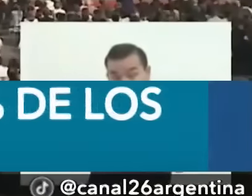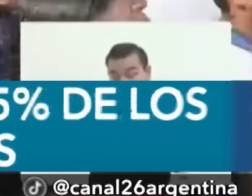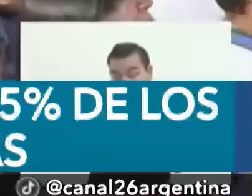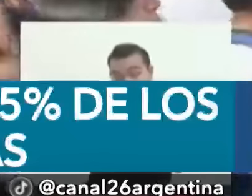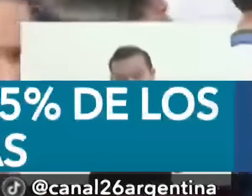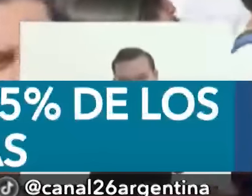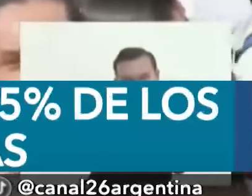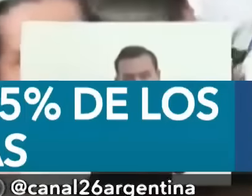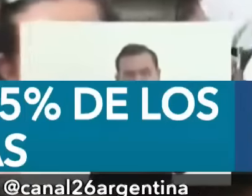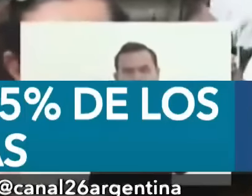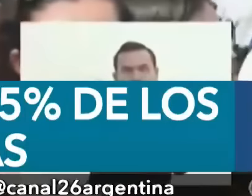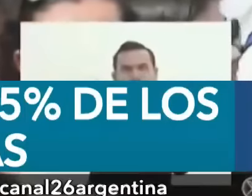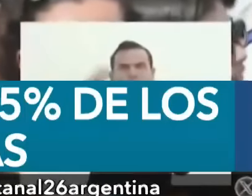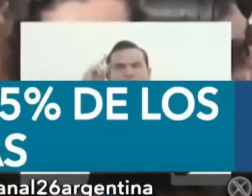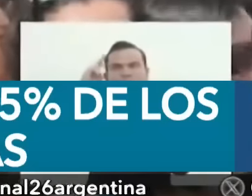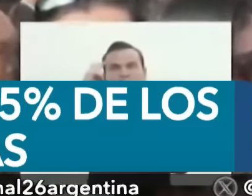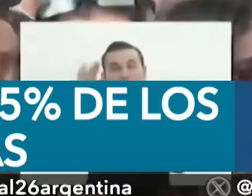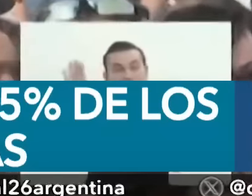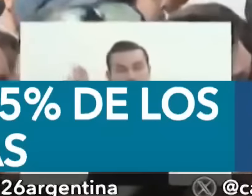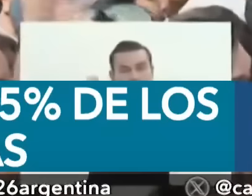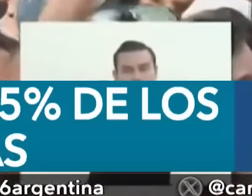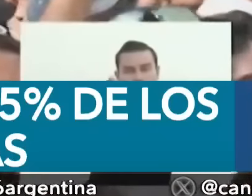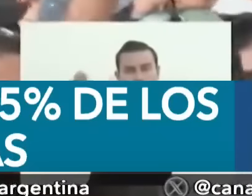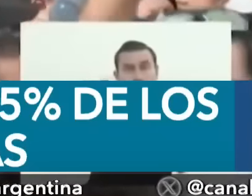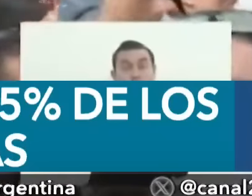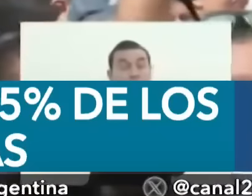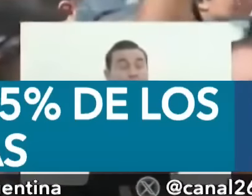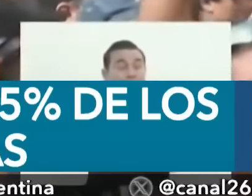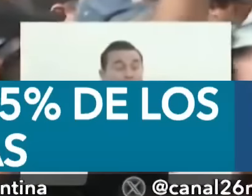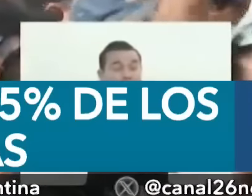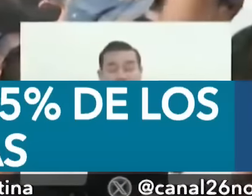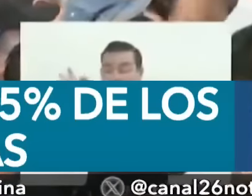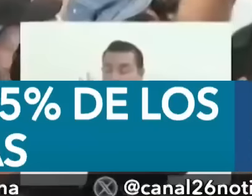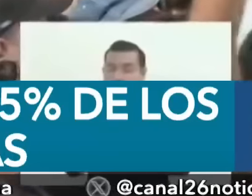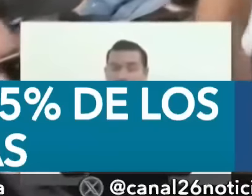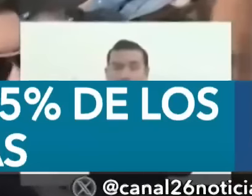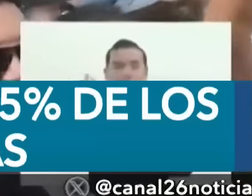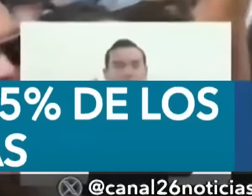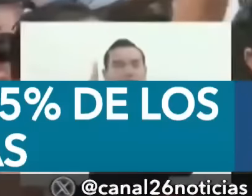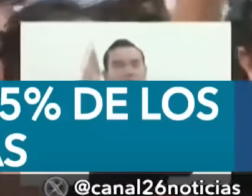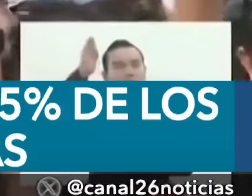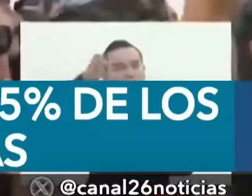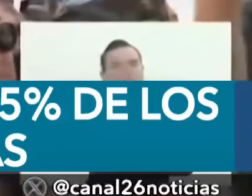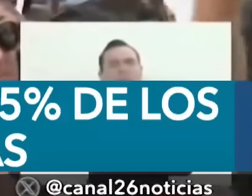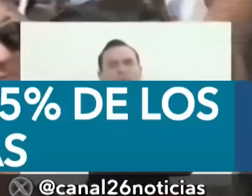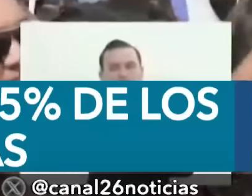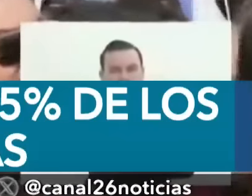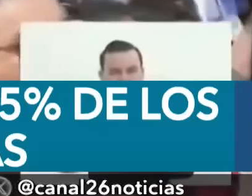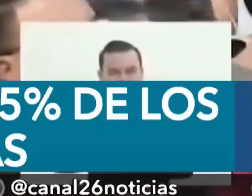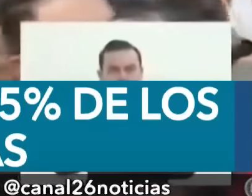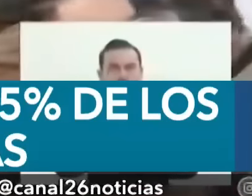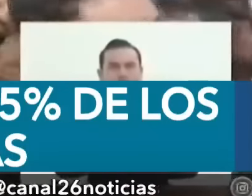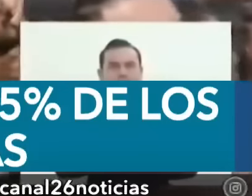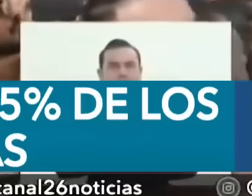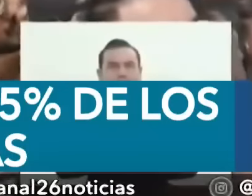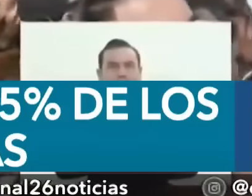El Salvador, por eso la presencia de gran cantidad de líderes del mundo, ¿eh? Bien, como bien dice el Graf, el 85% de los salvadoreños en